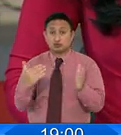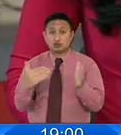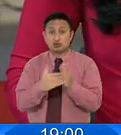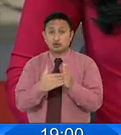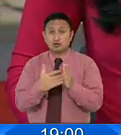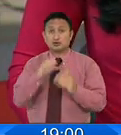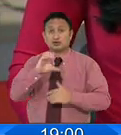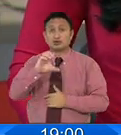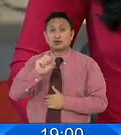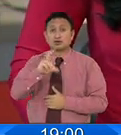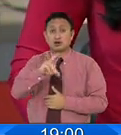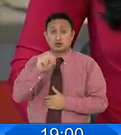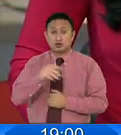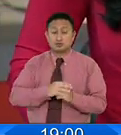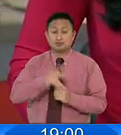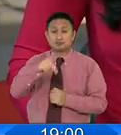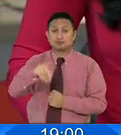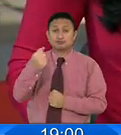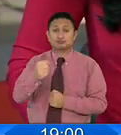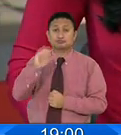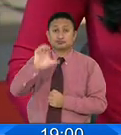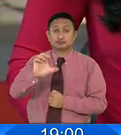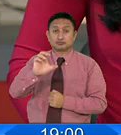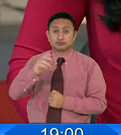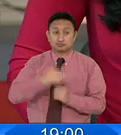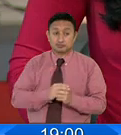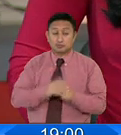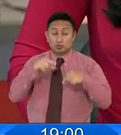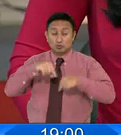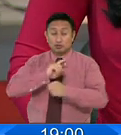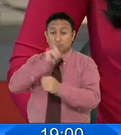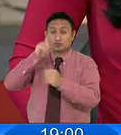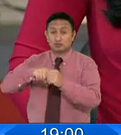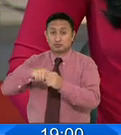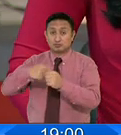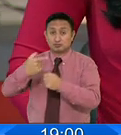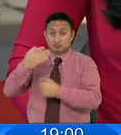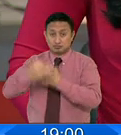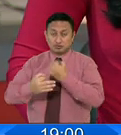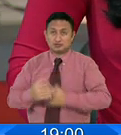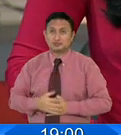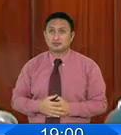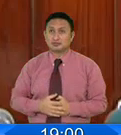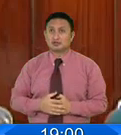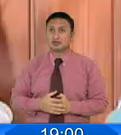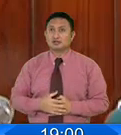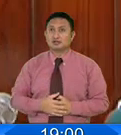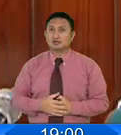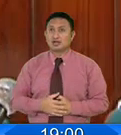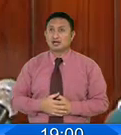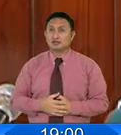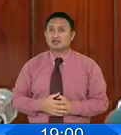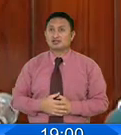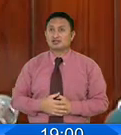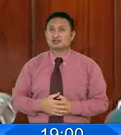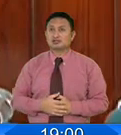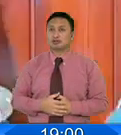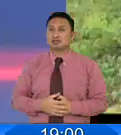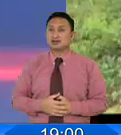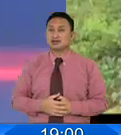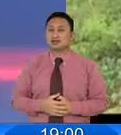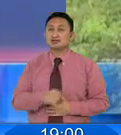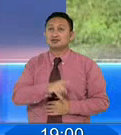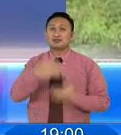y el Partido Social Cristiano para poder entrar a la fase de calificación. El sorpresivo anuncio de Álvaro Noboa